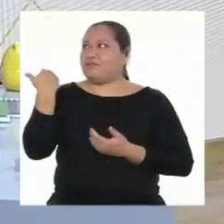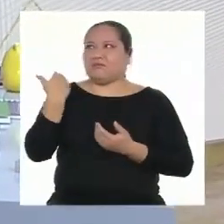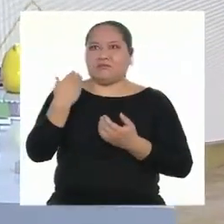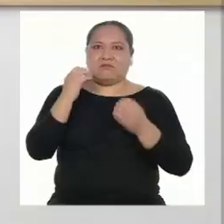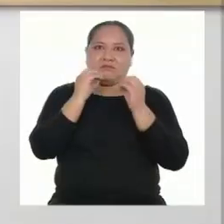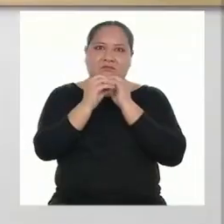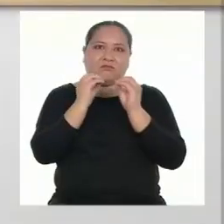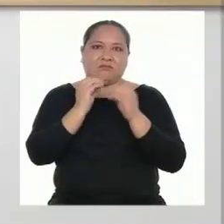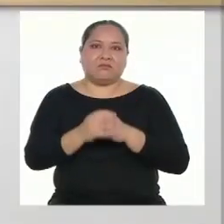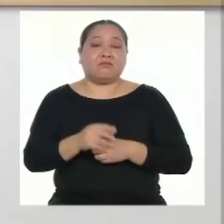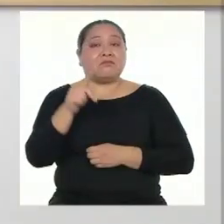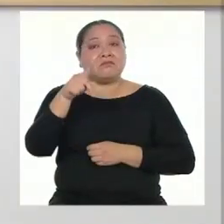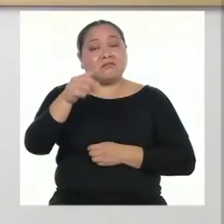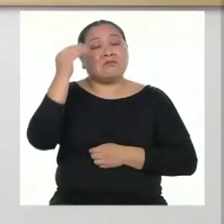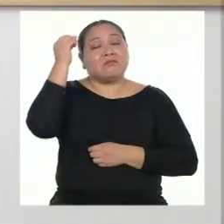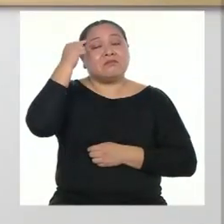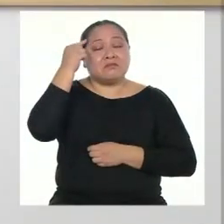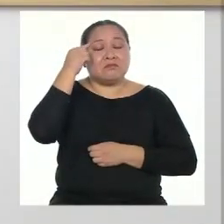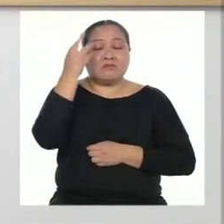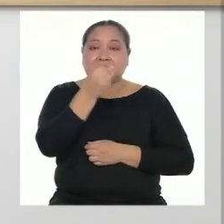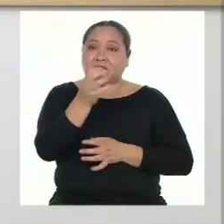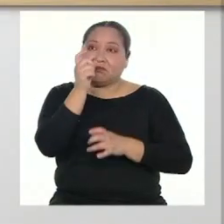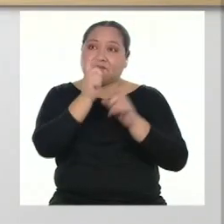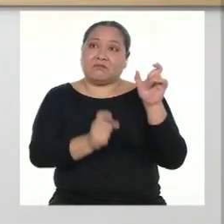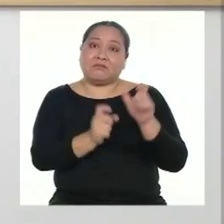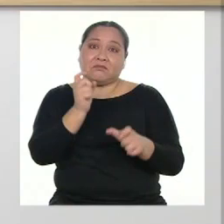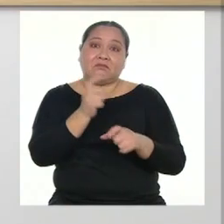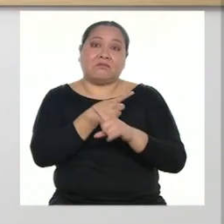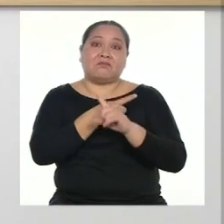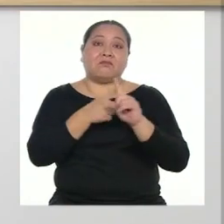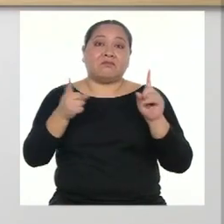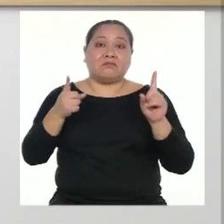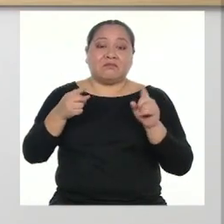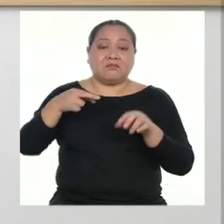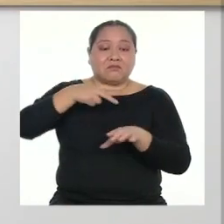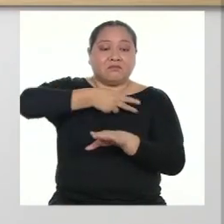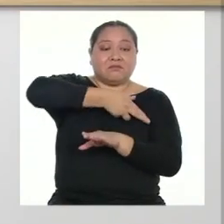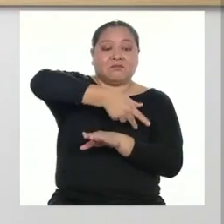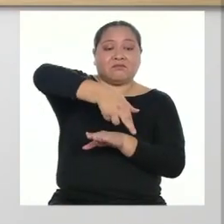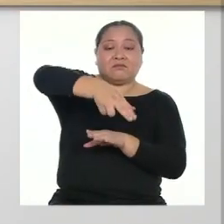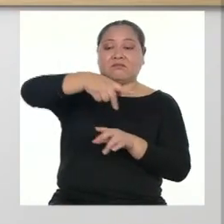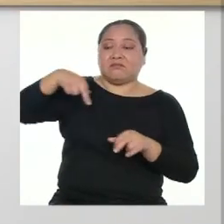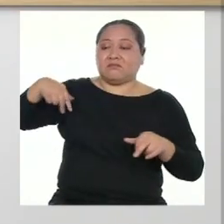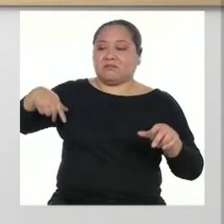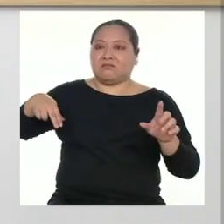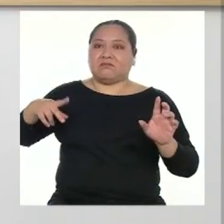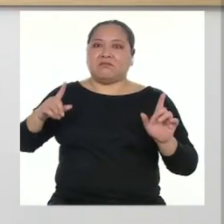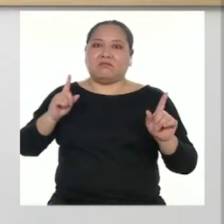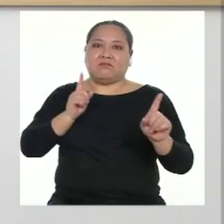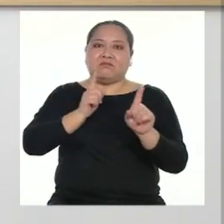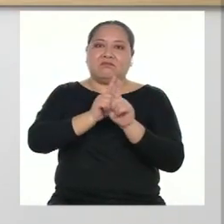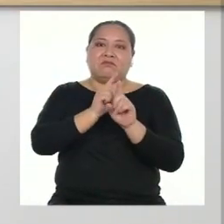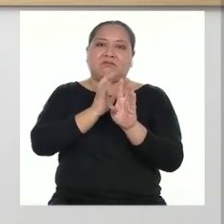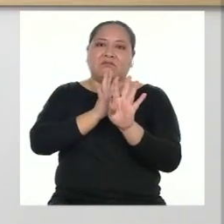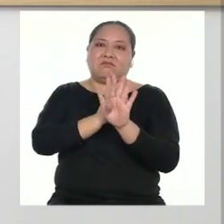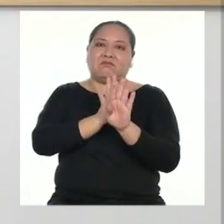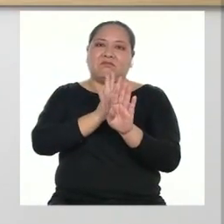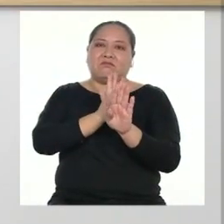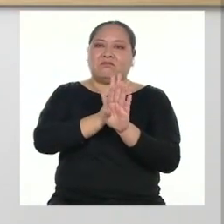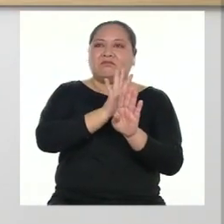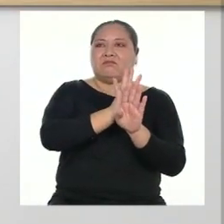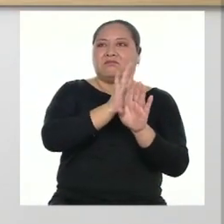más sencilla. Y eso pensó mucha gente, Yanira. Pero las vías peatonales también están obstruidas